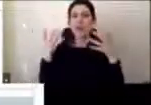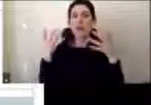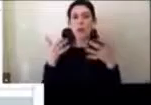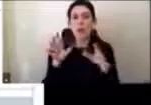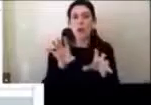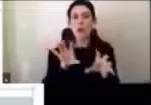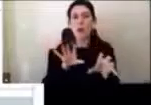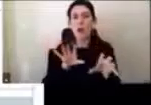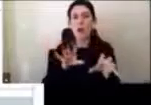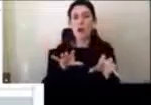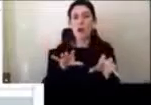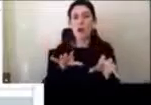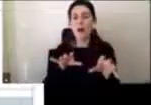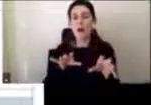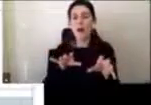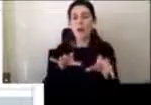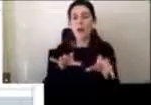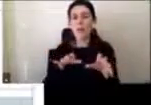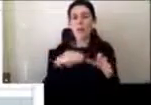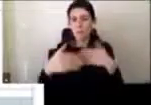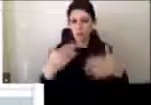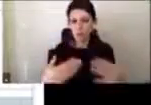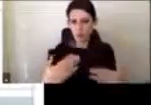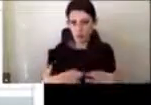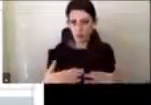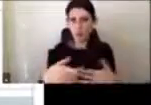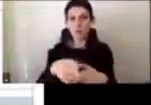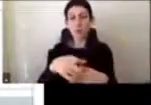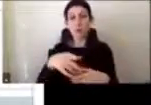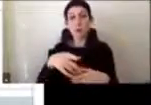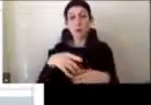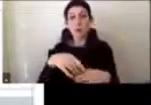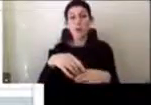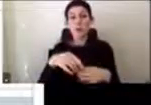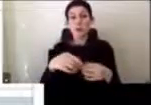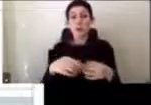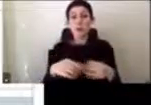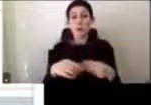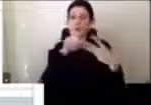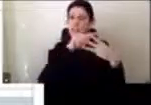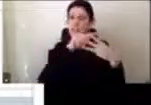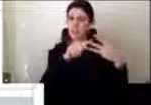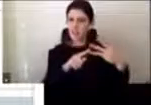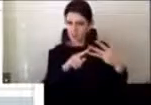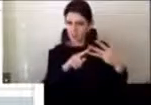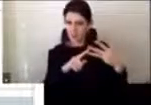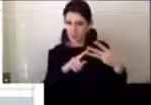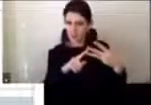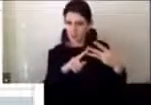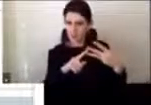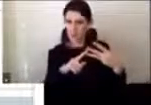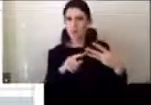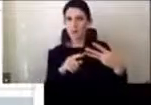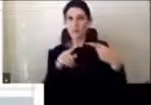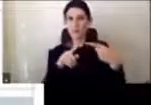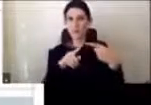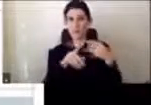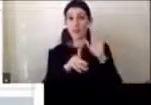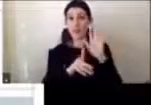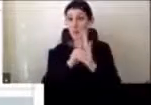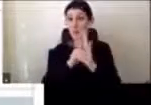La neuroplasticidad ocurre principalmente bajo tres condiciones. Durante el desarrollo normal del